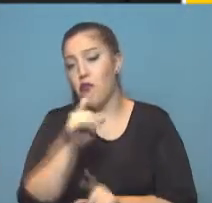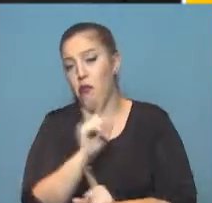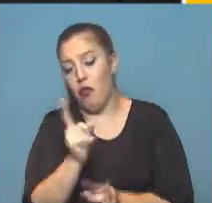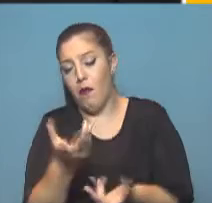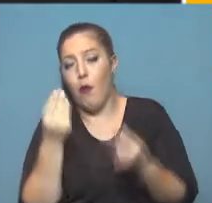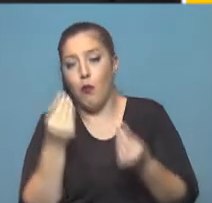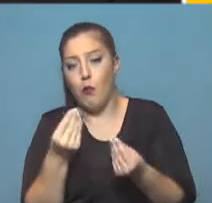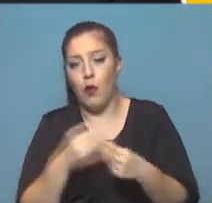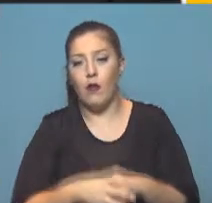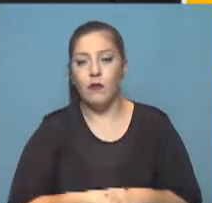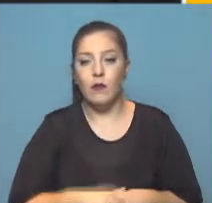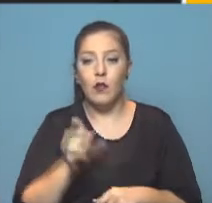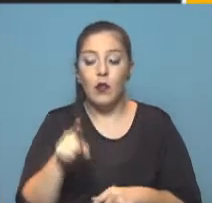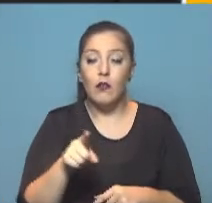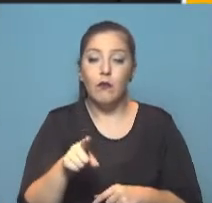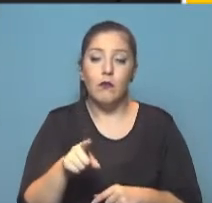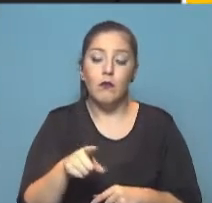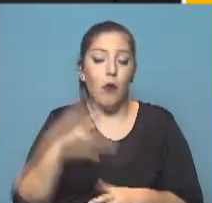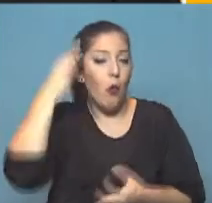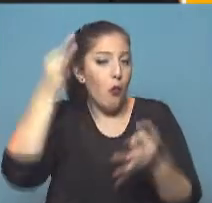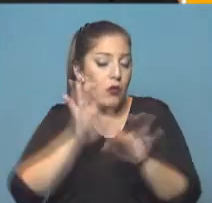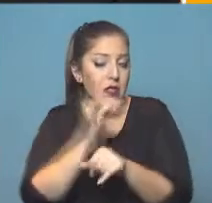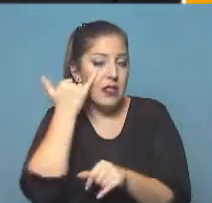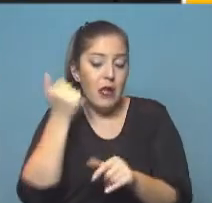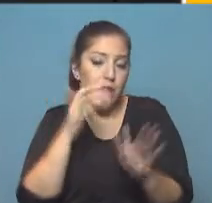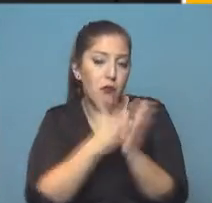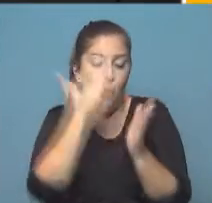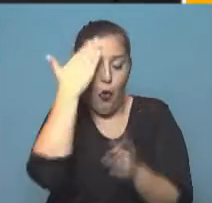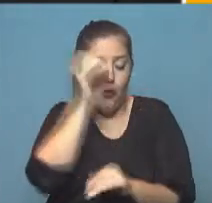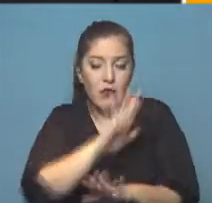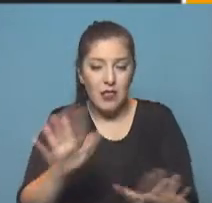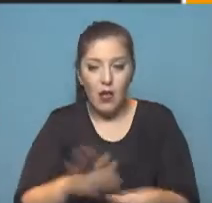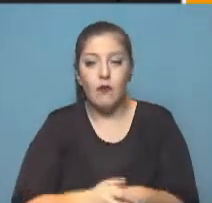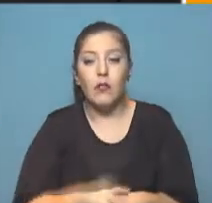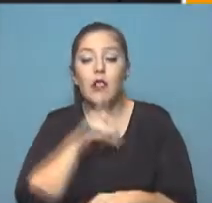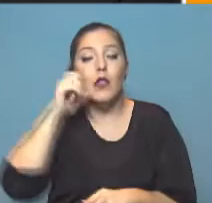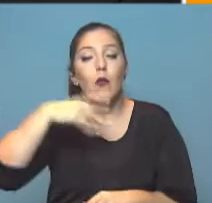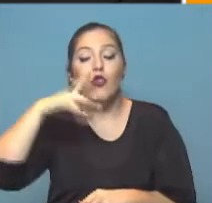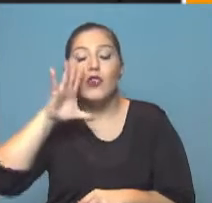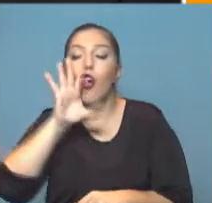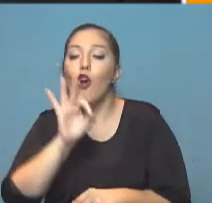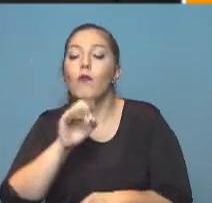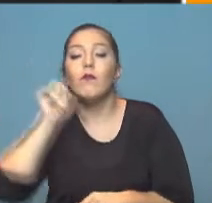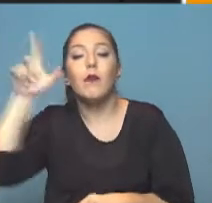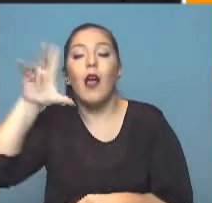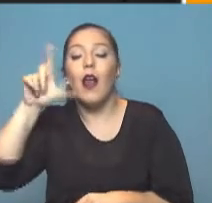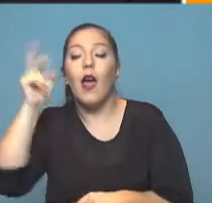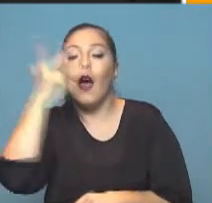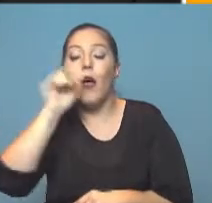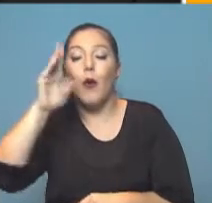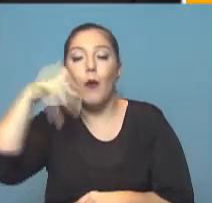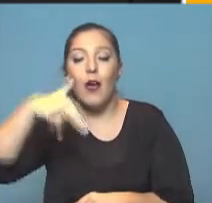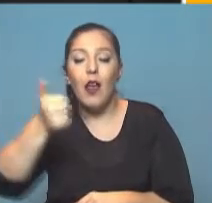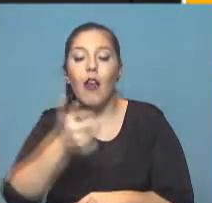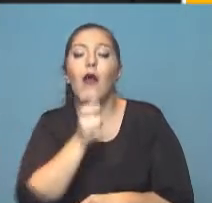hacerlo, porque la vía jurídica estaba resuelta a través de la Corte Constitucional. Timochenko, que desde La Habana responde como si estuviera ya